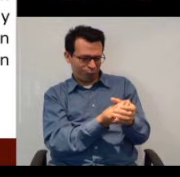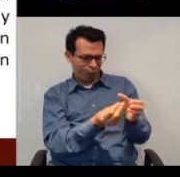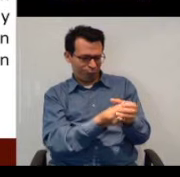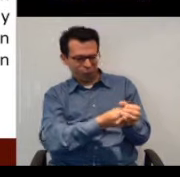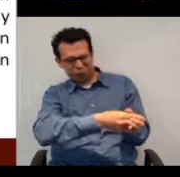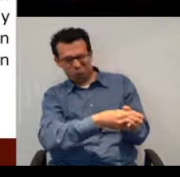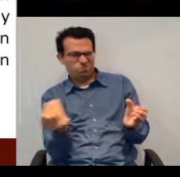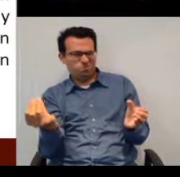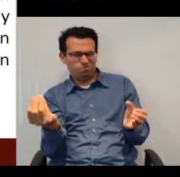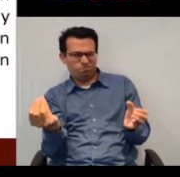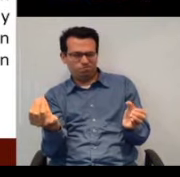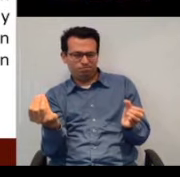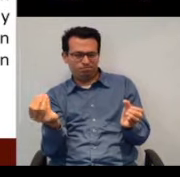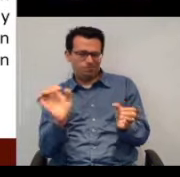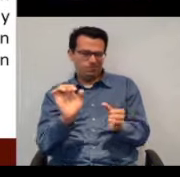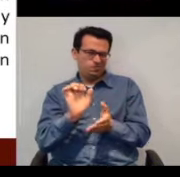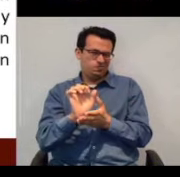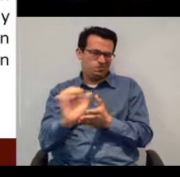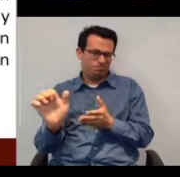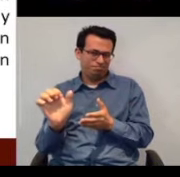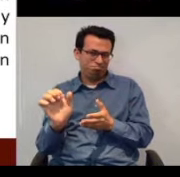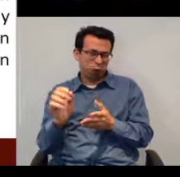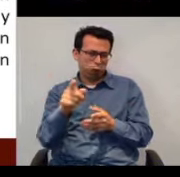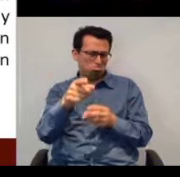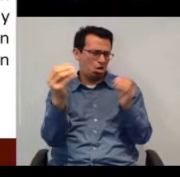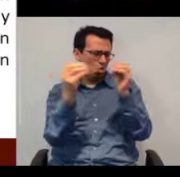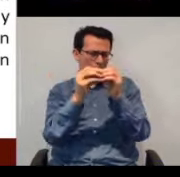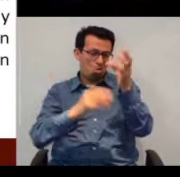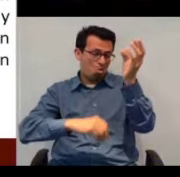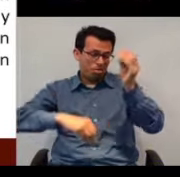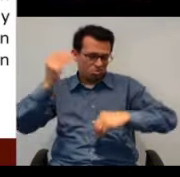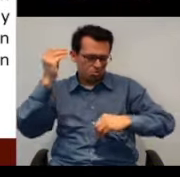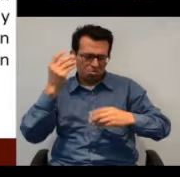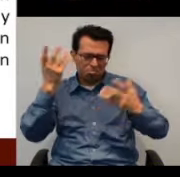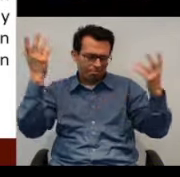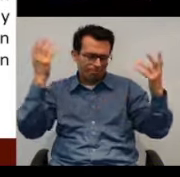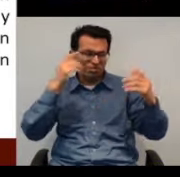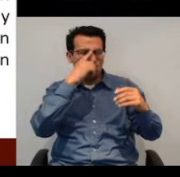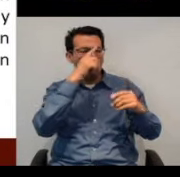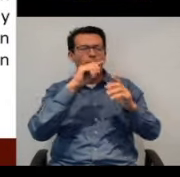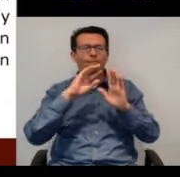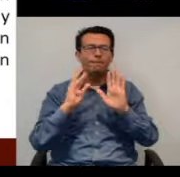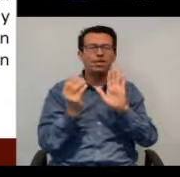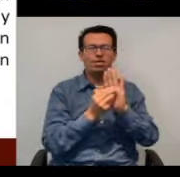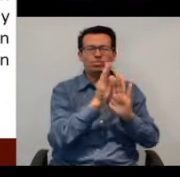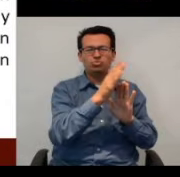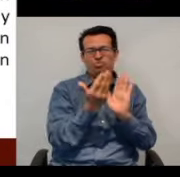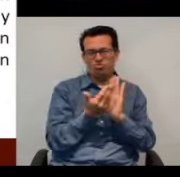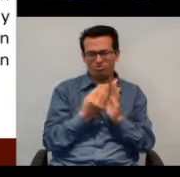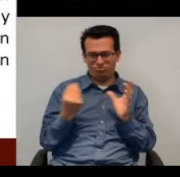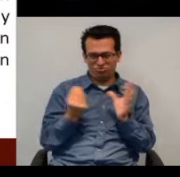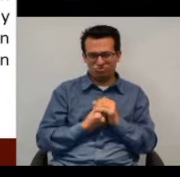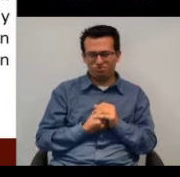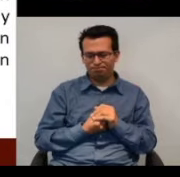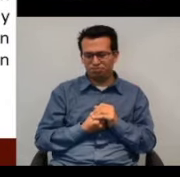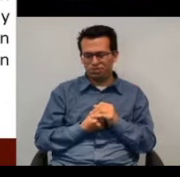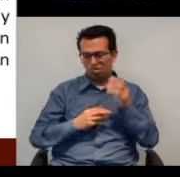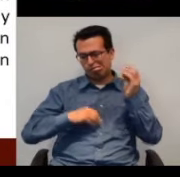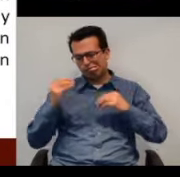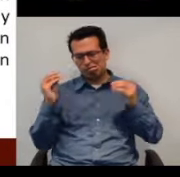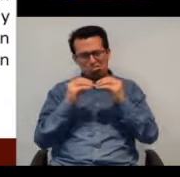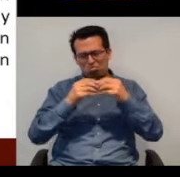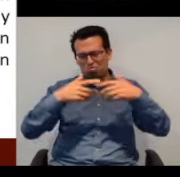significa sociedades incluyentes. Podemos no estar de acuerdo con el paradigma de la educación inclusiva. Pero lo que sí no podemos